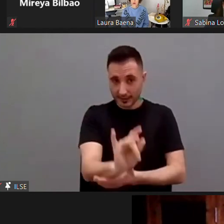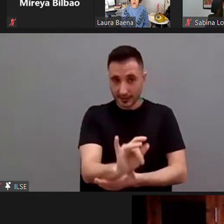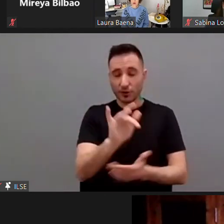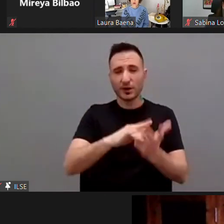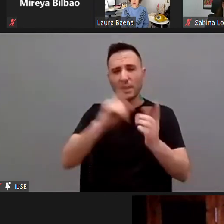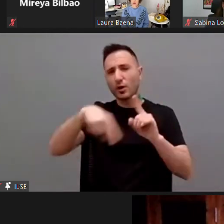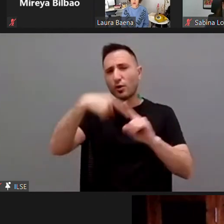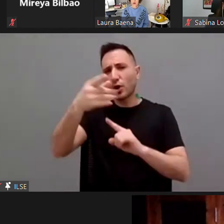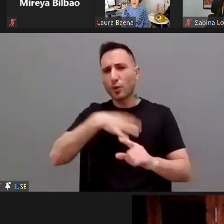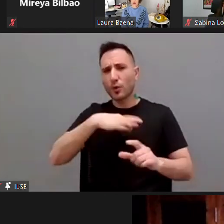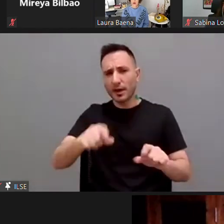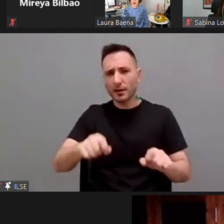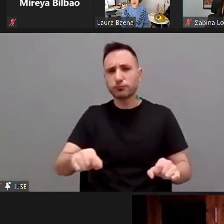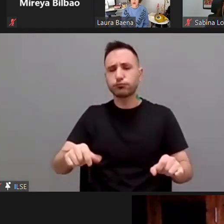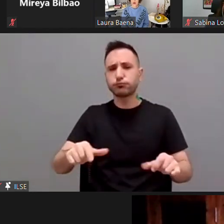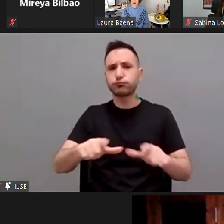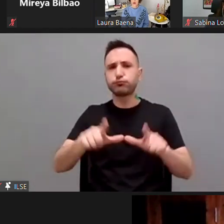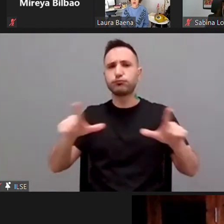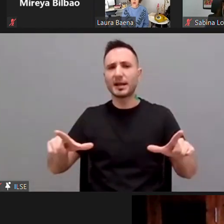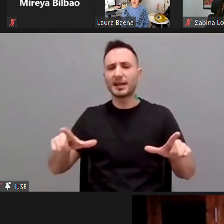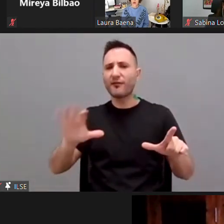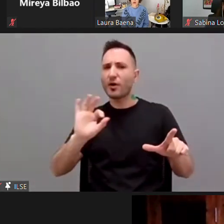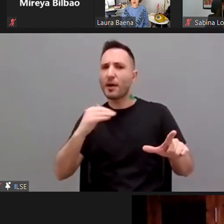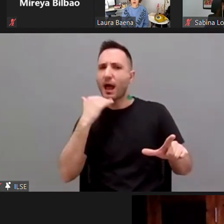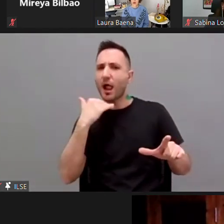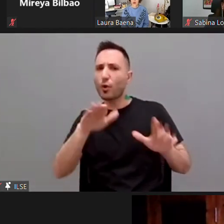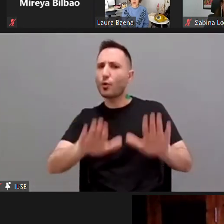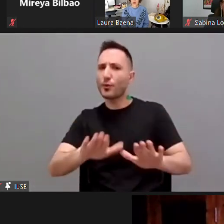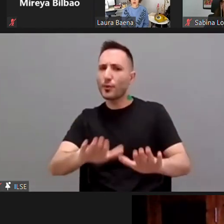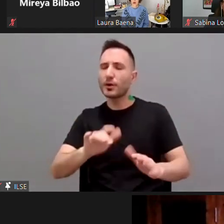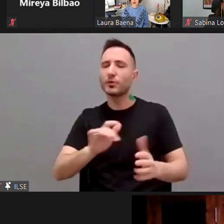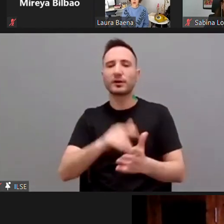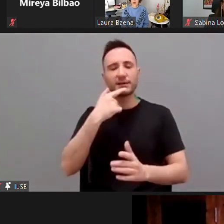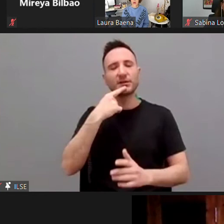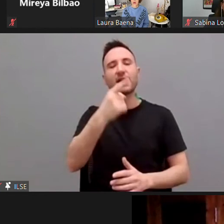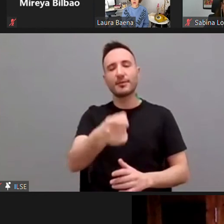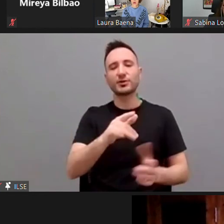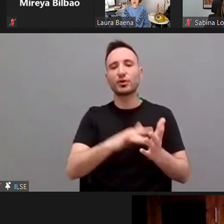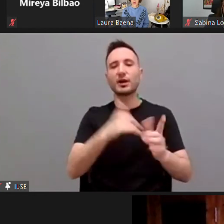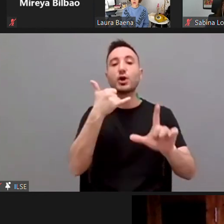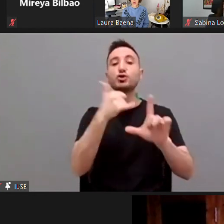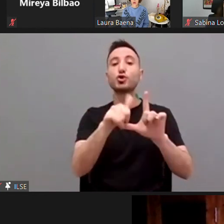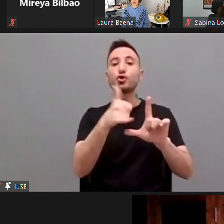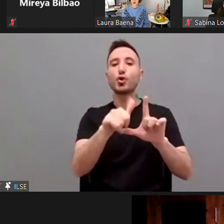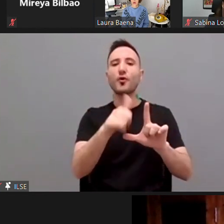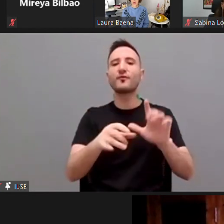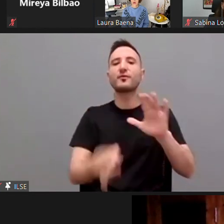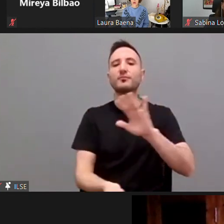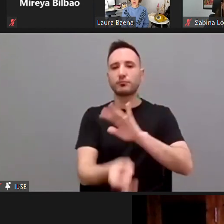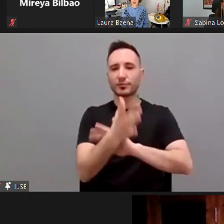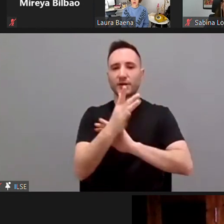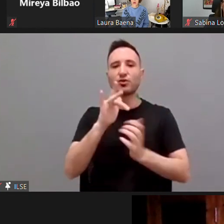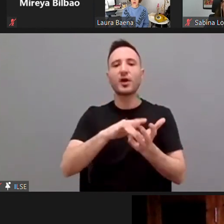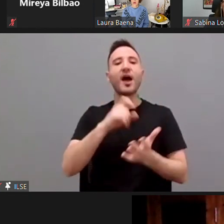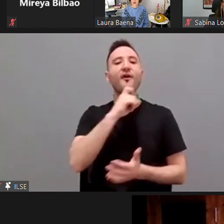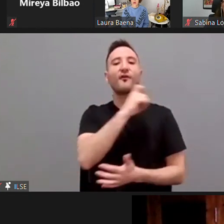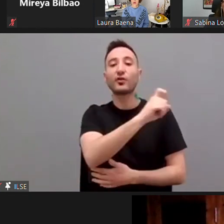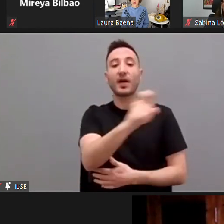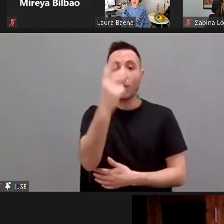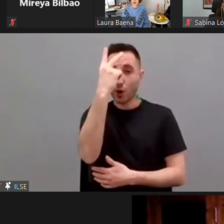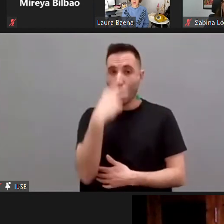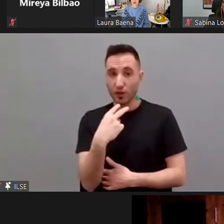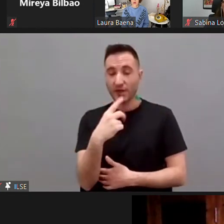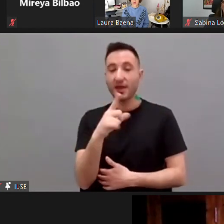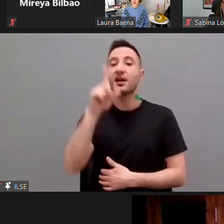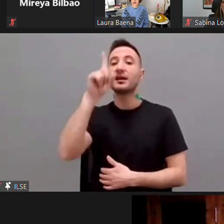por seguirnos, Paqui, y decirte que la sesión va a estar colgada en el canal de YouTube de la Fundación 11 y también